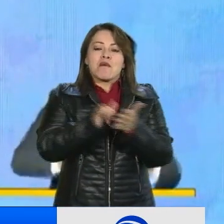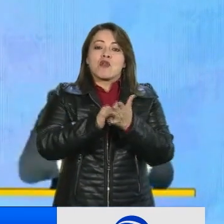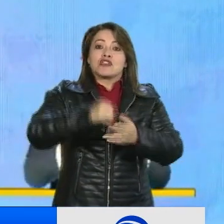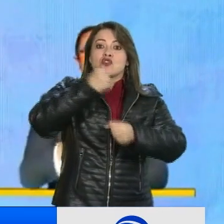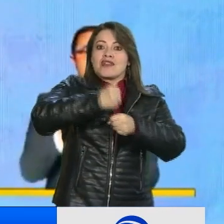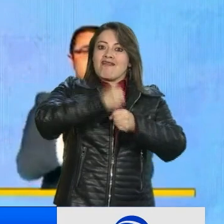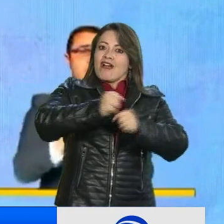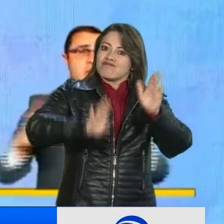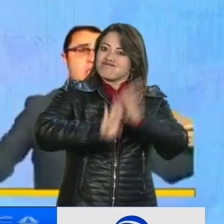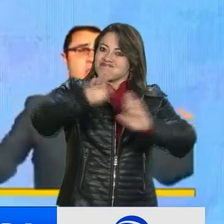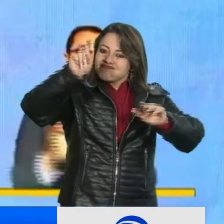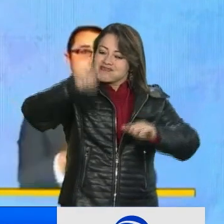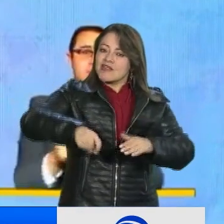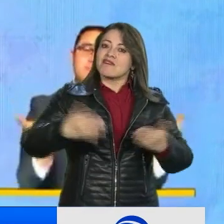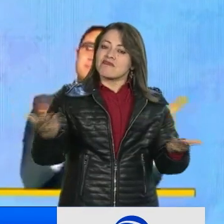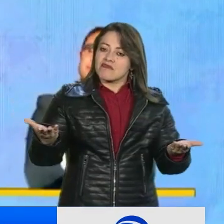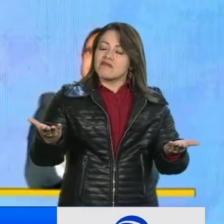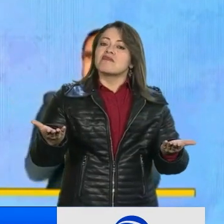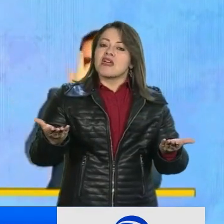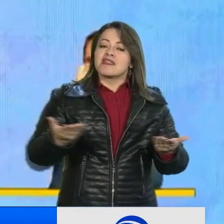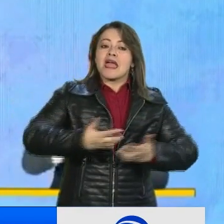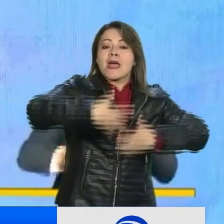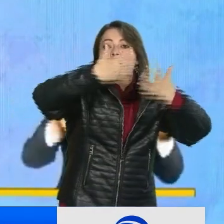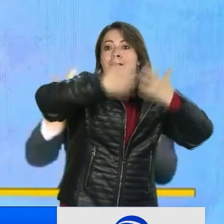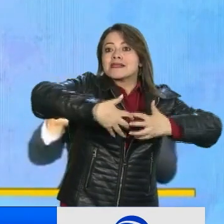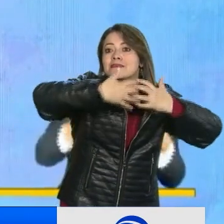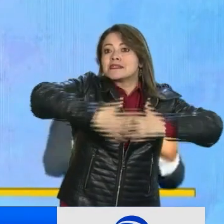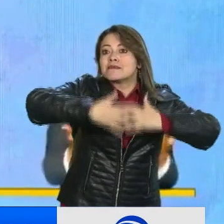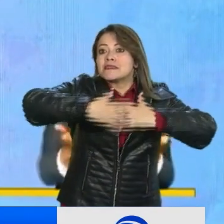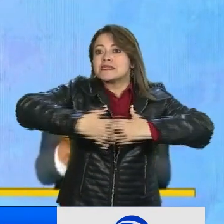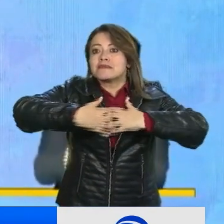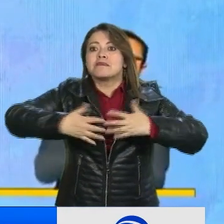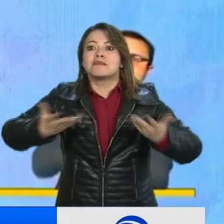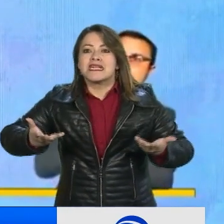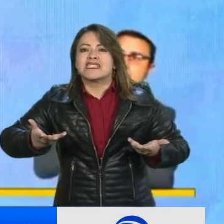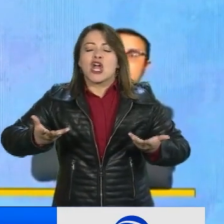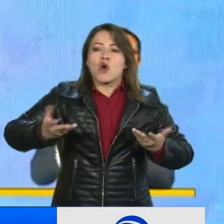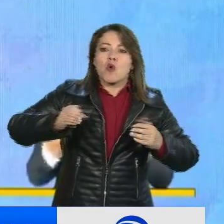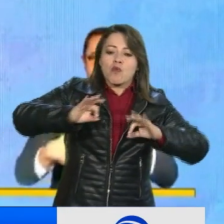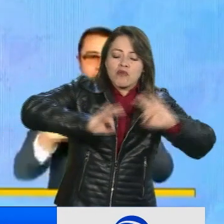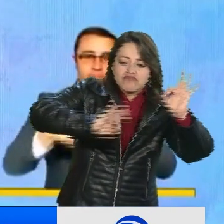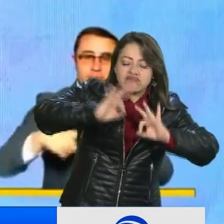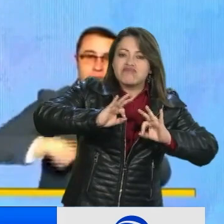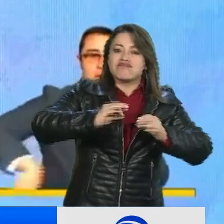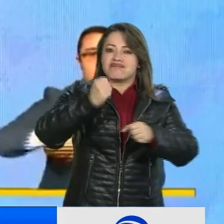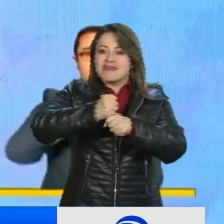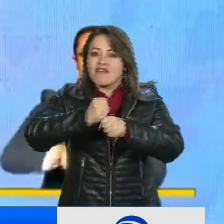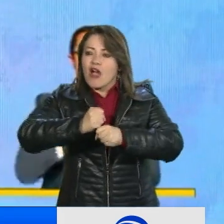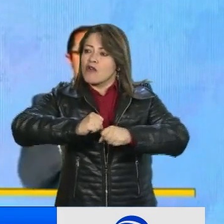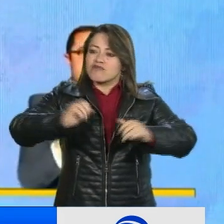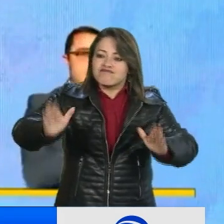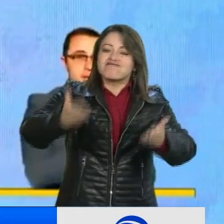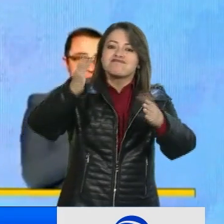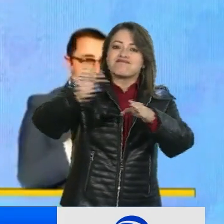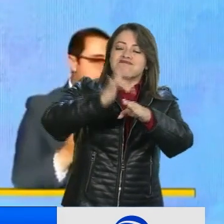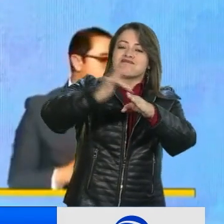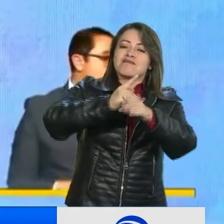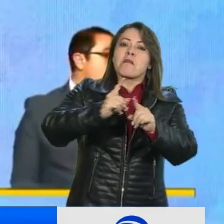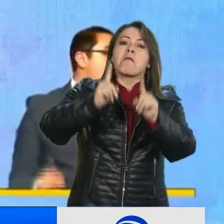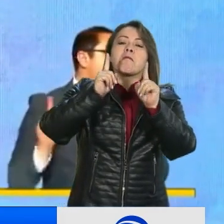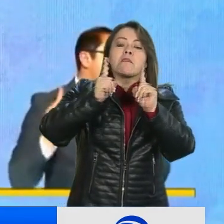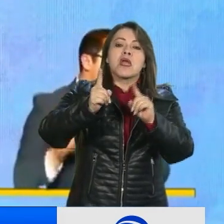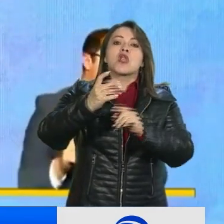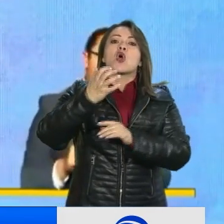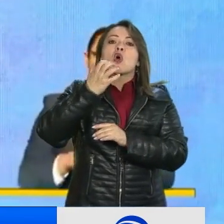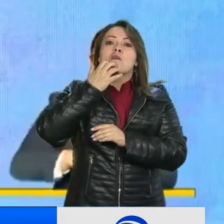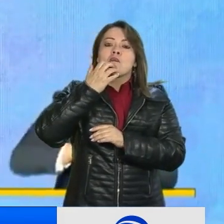empleo, porque simplemente los empresarios están esperando para mover las máquinas con sus empleados. Pero si